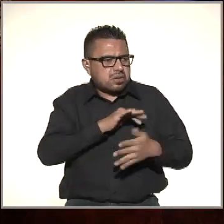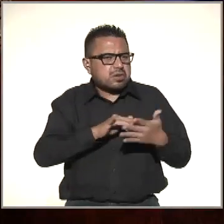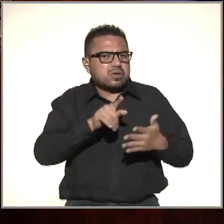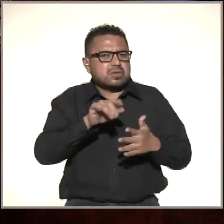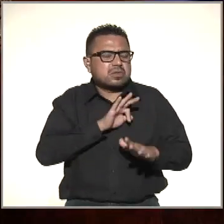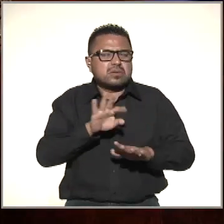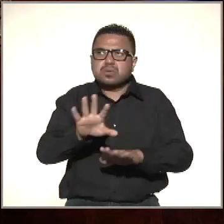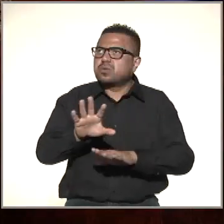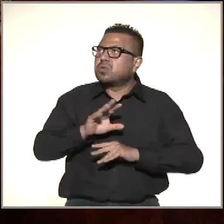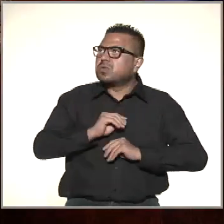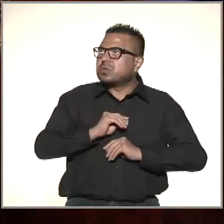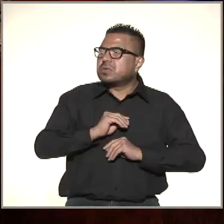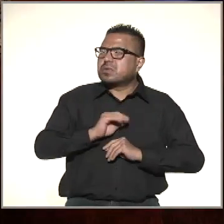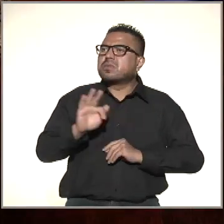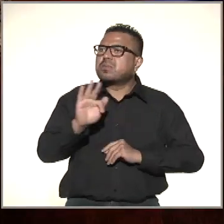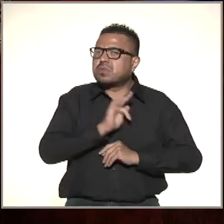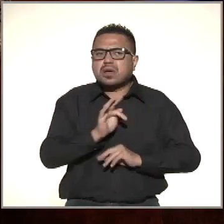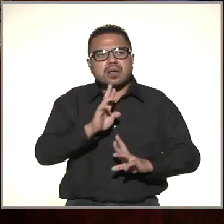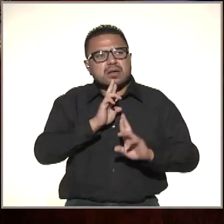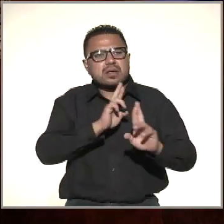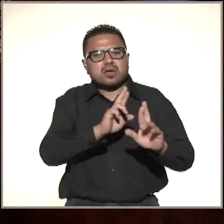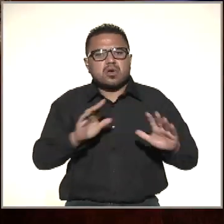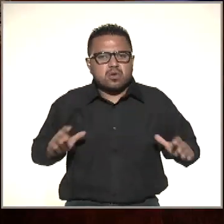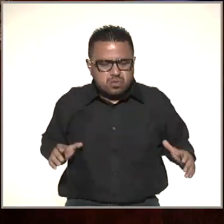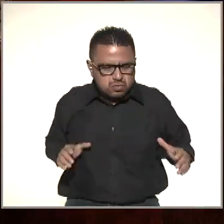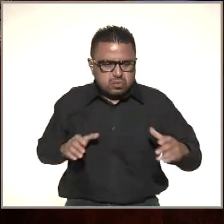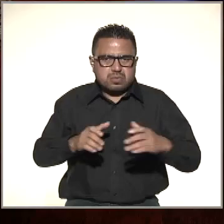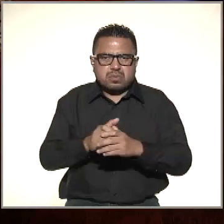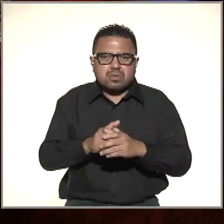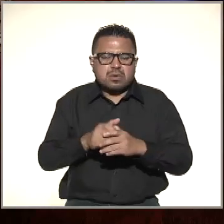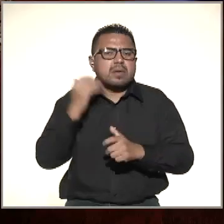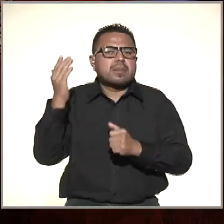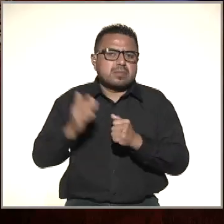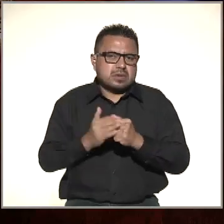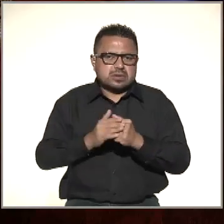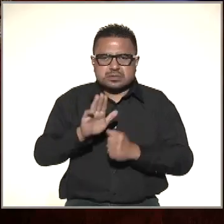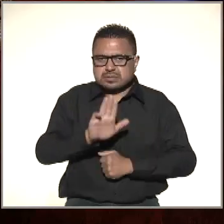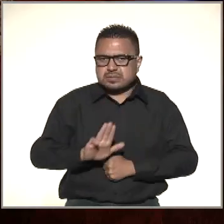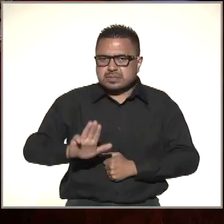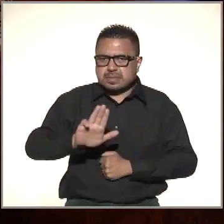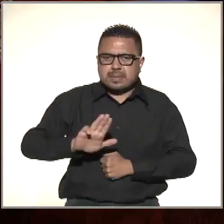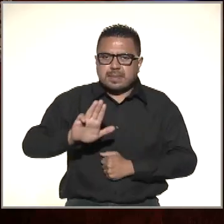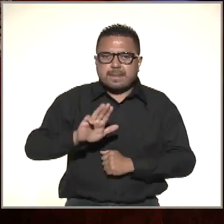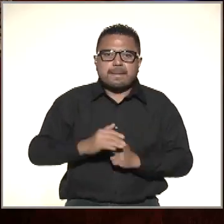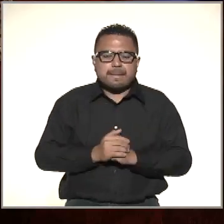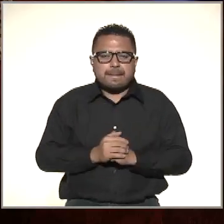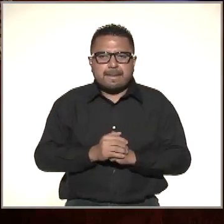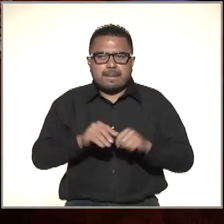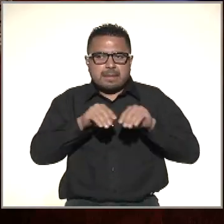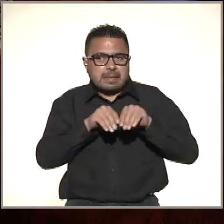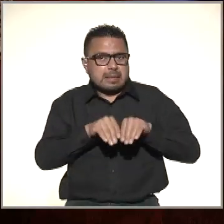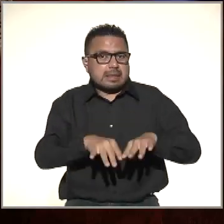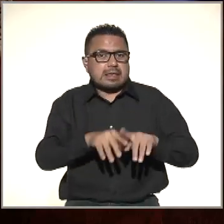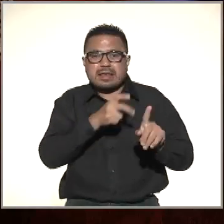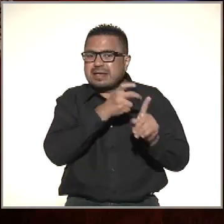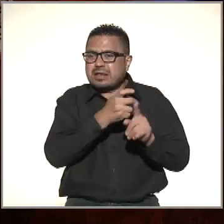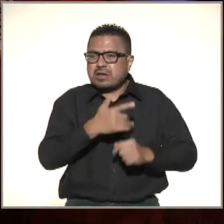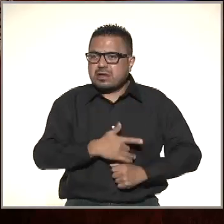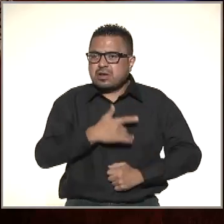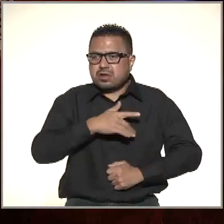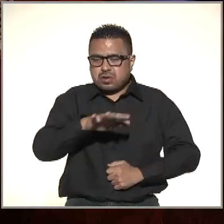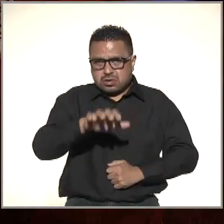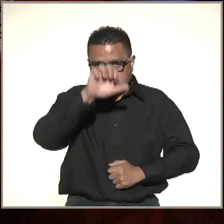preguntas y podamos responderla en conjunto el siguiente miércoles. ¿Qué impacto genera esta concepción